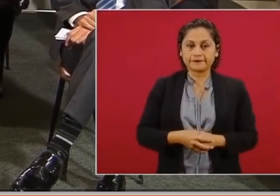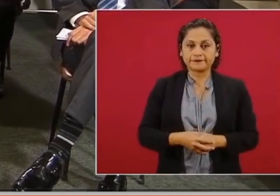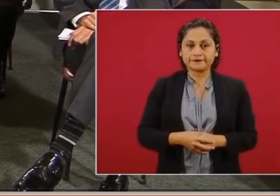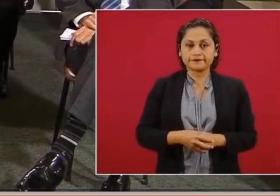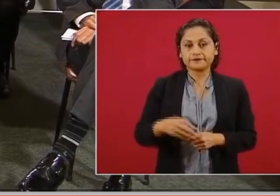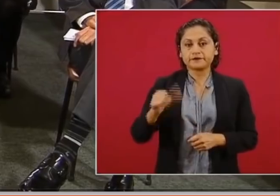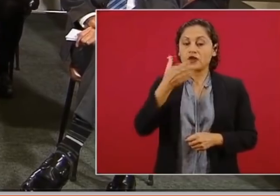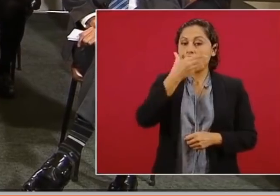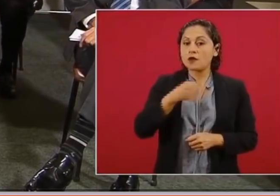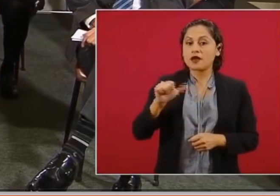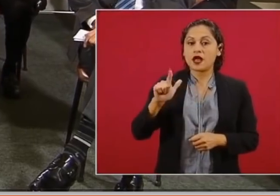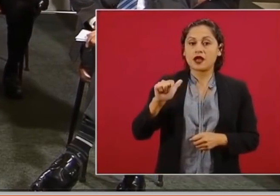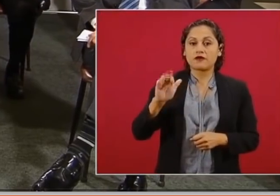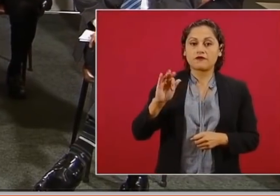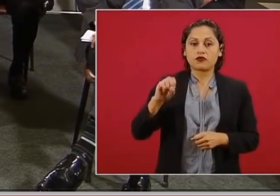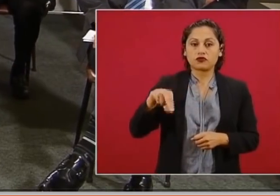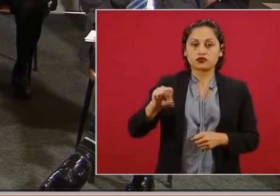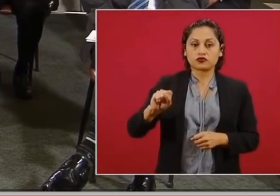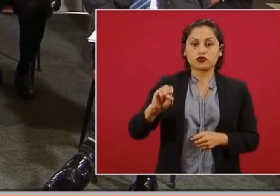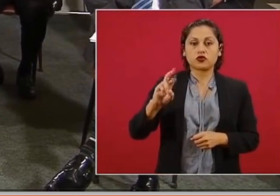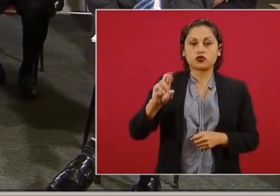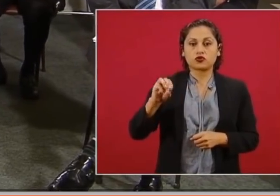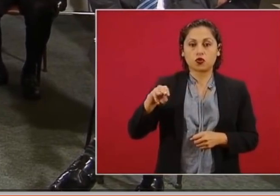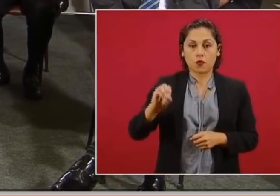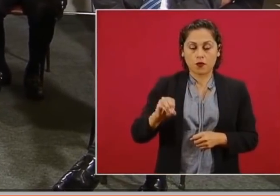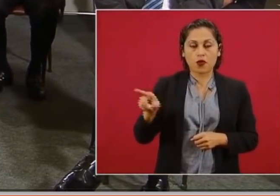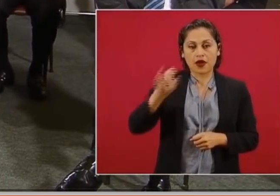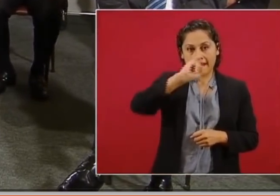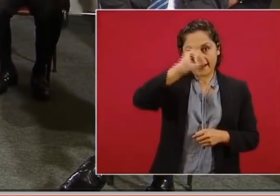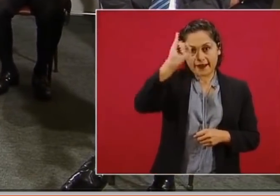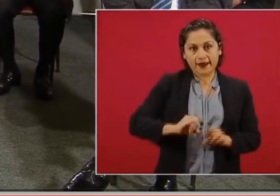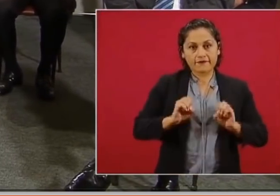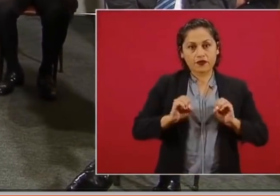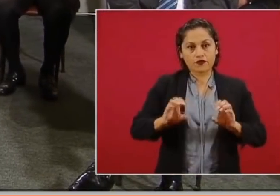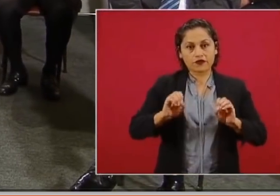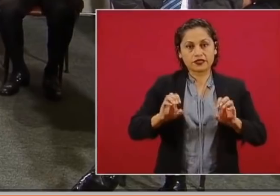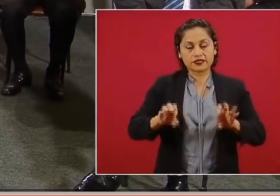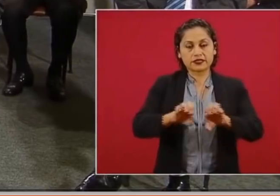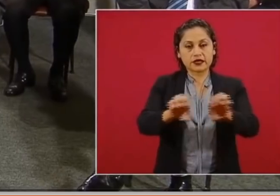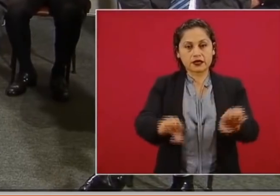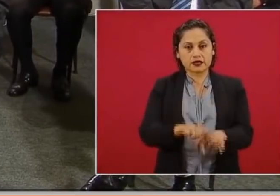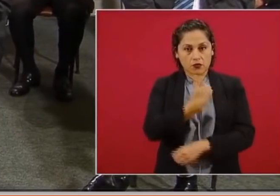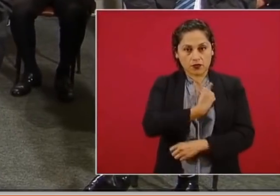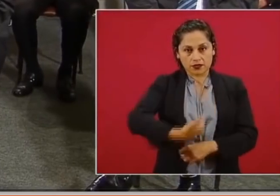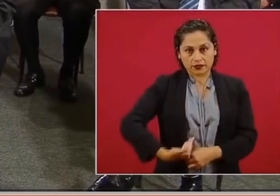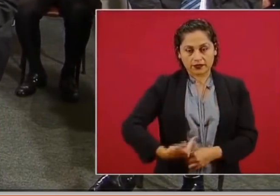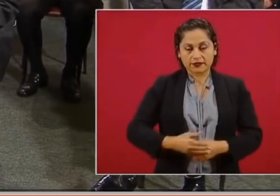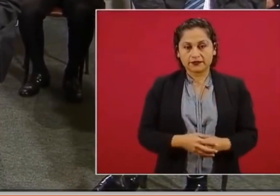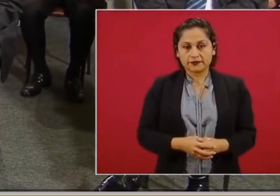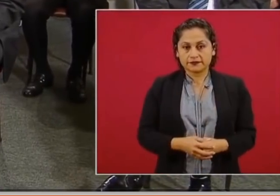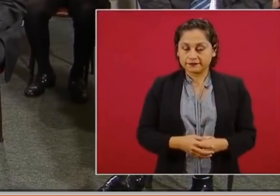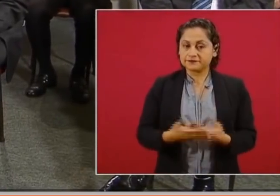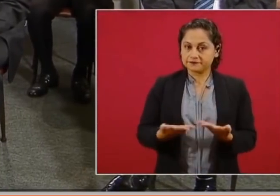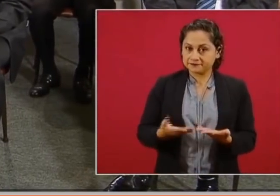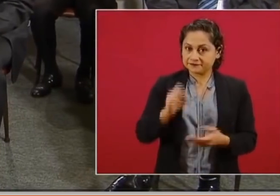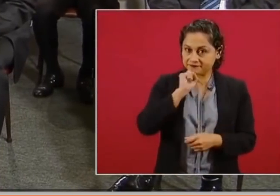Alfonso Romo Garza, jefe de la Oficina de Presidencia, que también